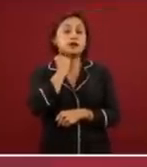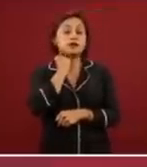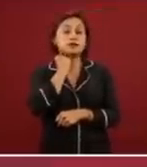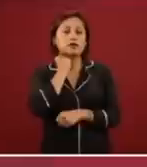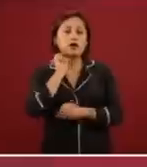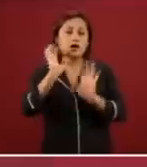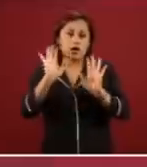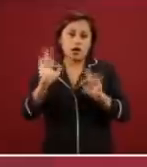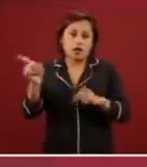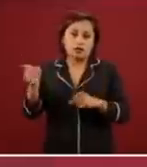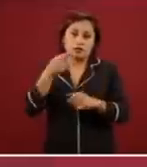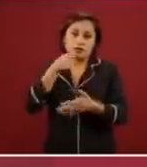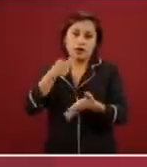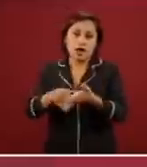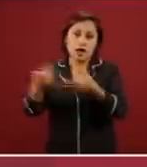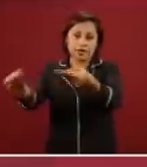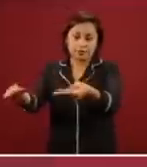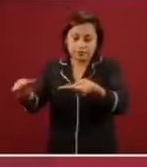acuerdo